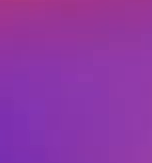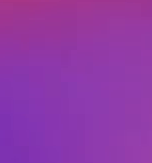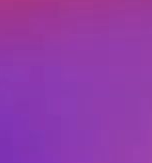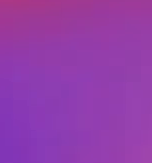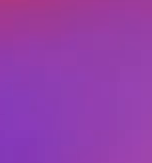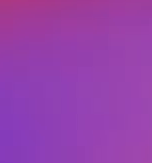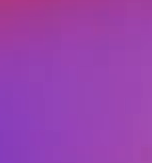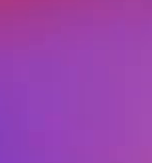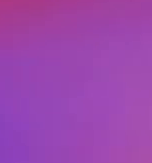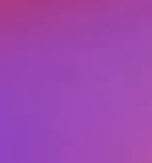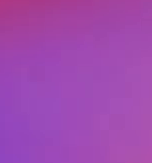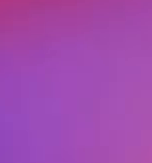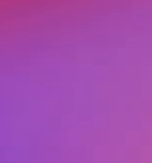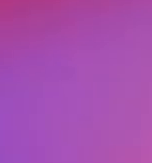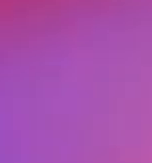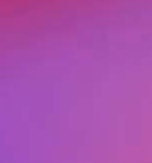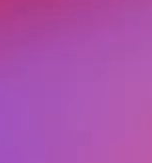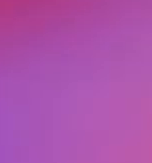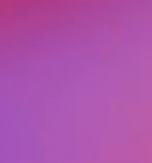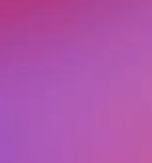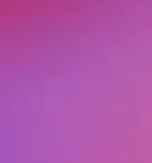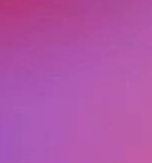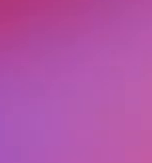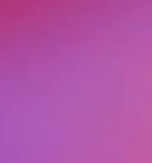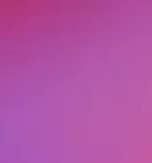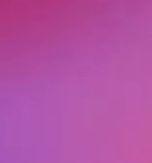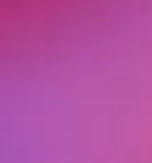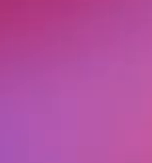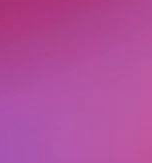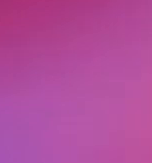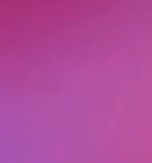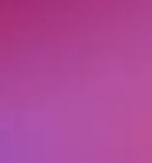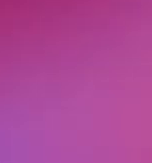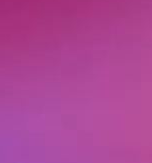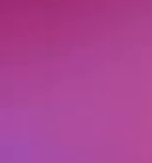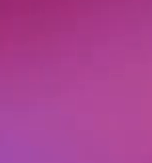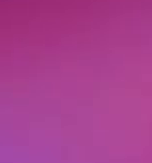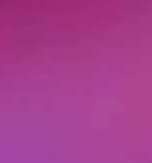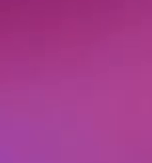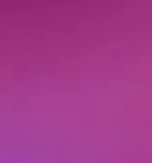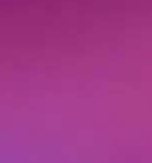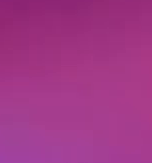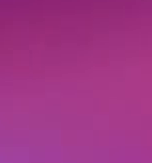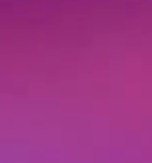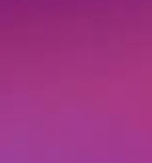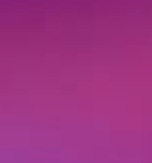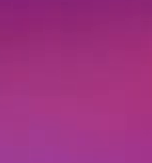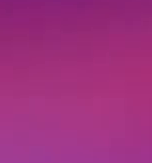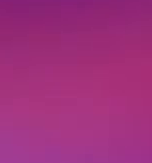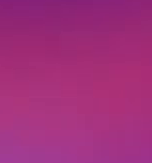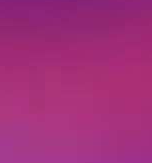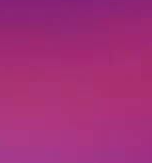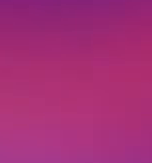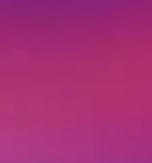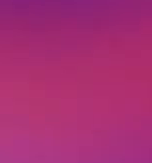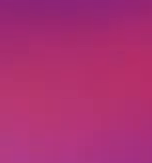Si requieres consultar los libros de texto en versión digital, recuerda que los puedes encontrar en la página